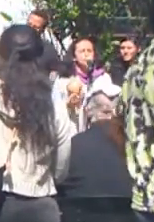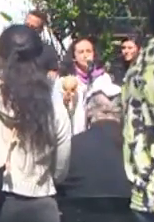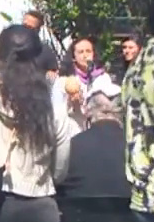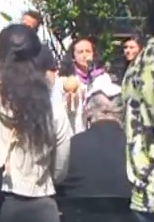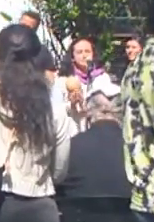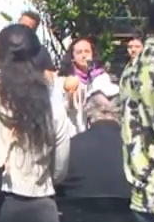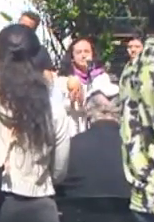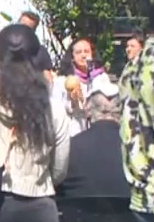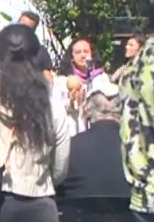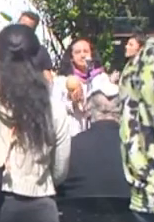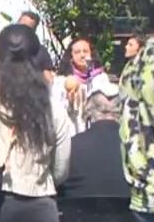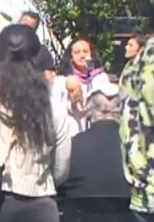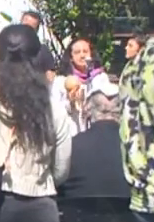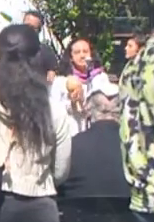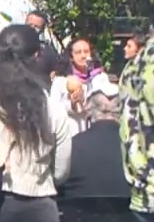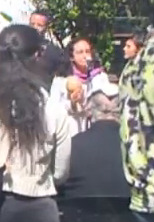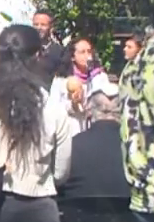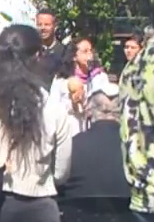bravísimo!